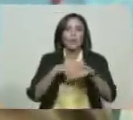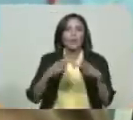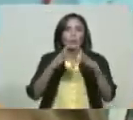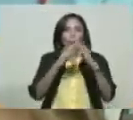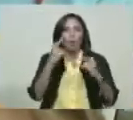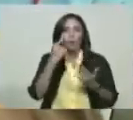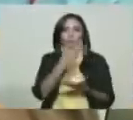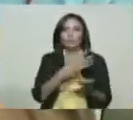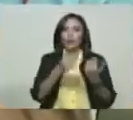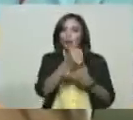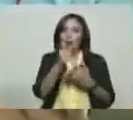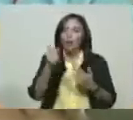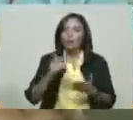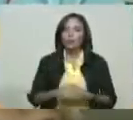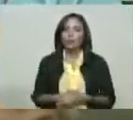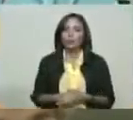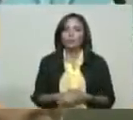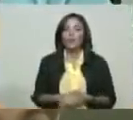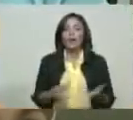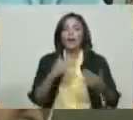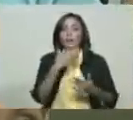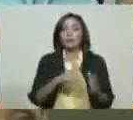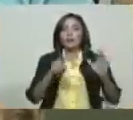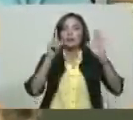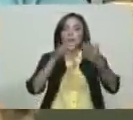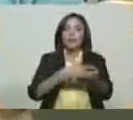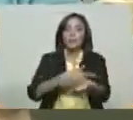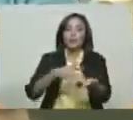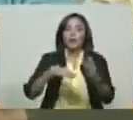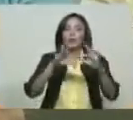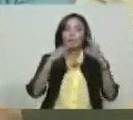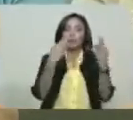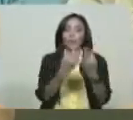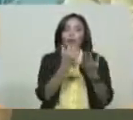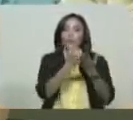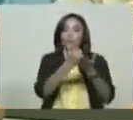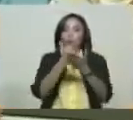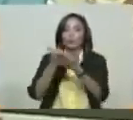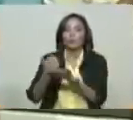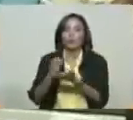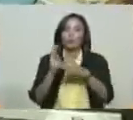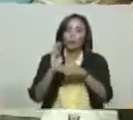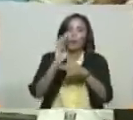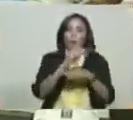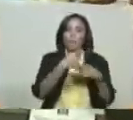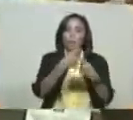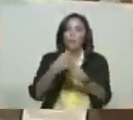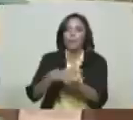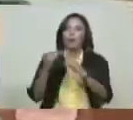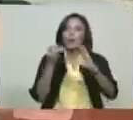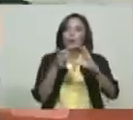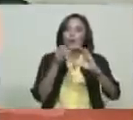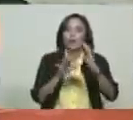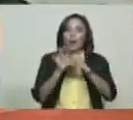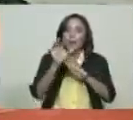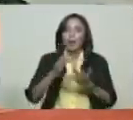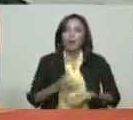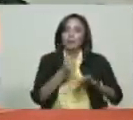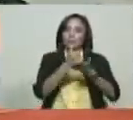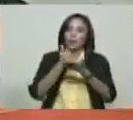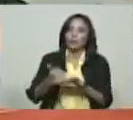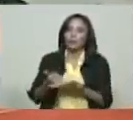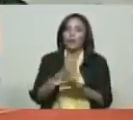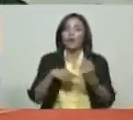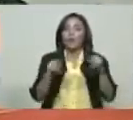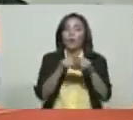Tenemos que ir, ya llegamos a 6 millones de hogares de la patria, protegidos con el carné, con el bono y protegidos con los